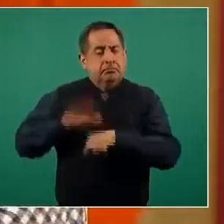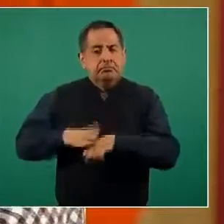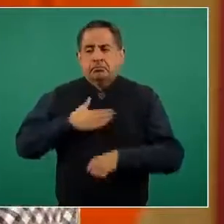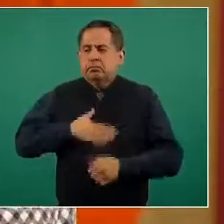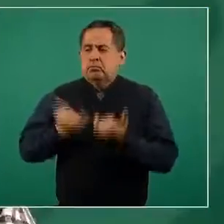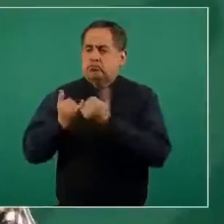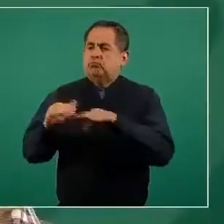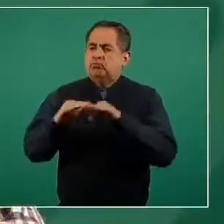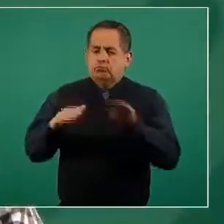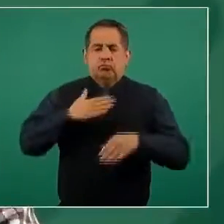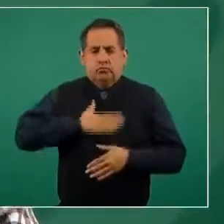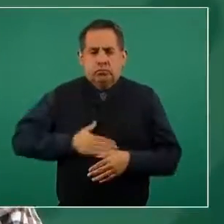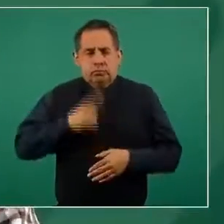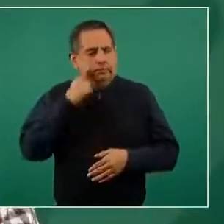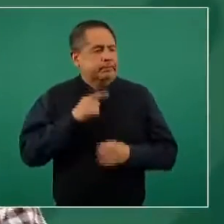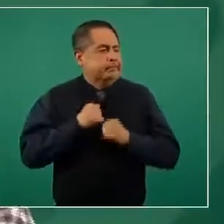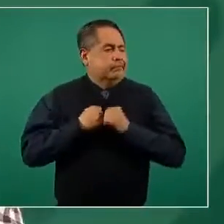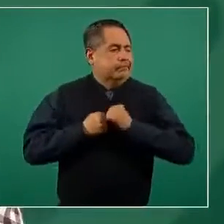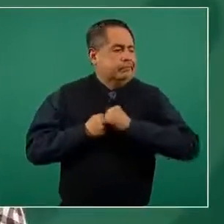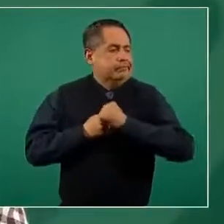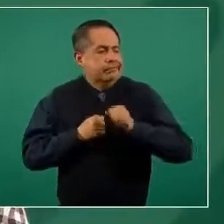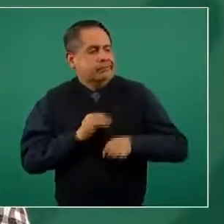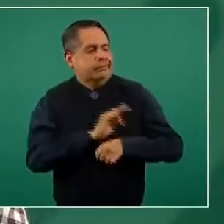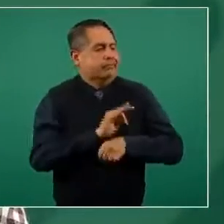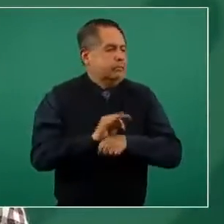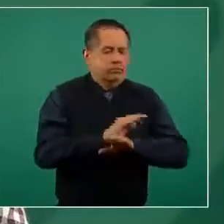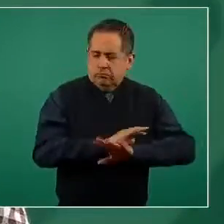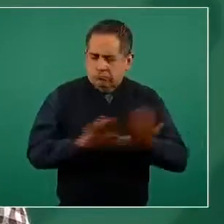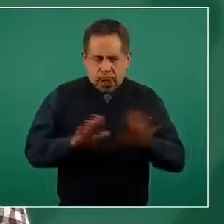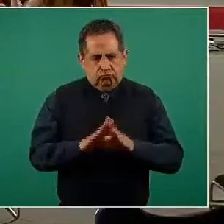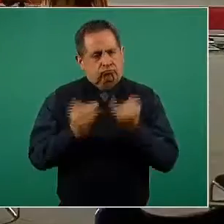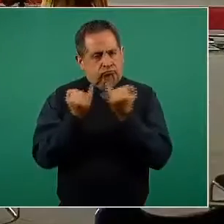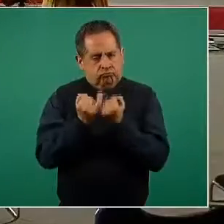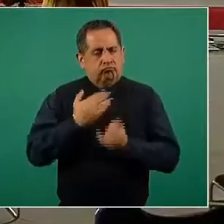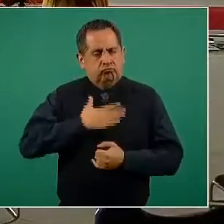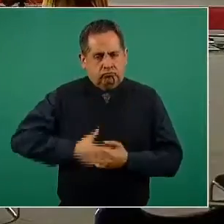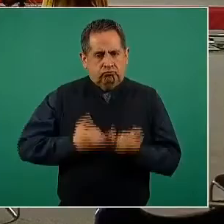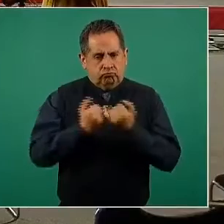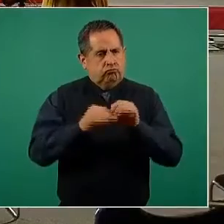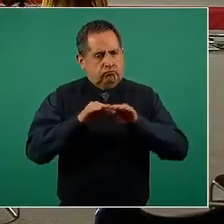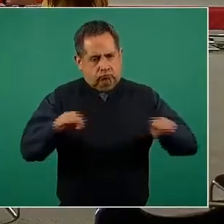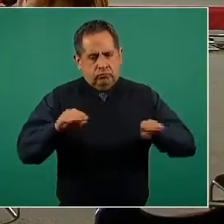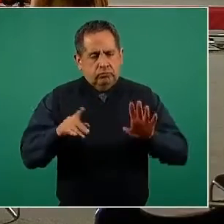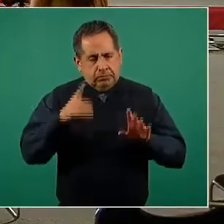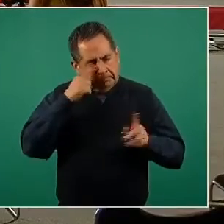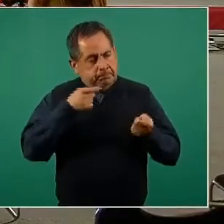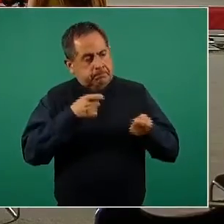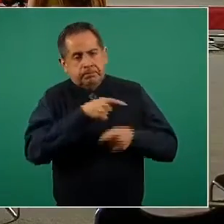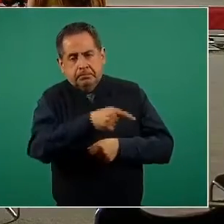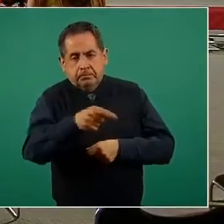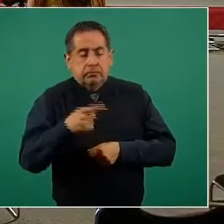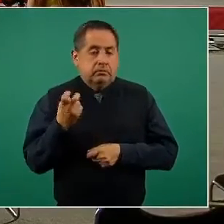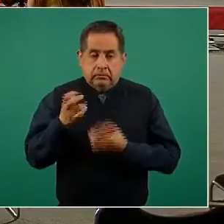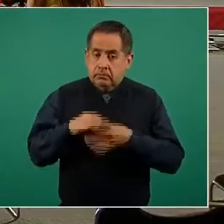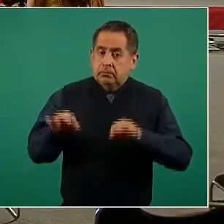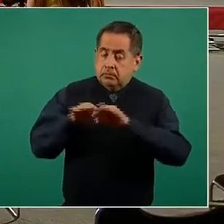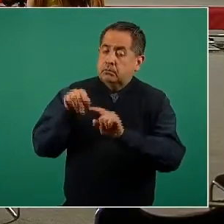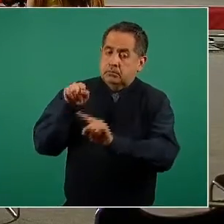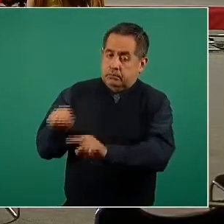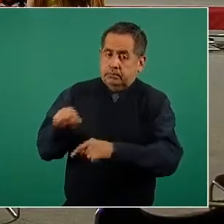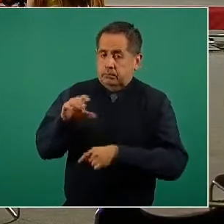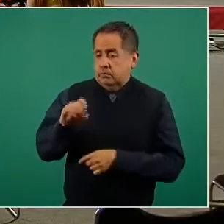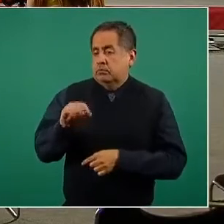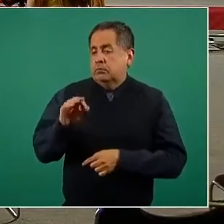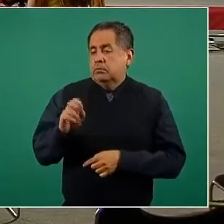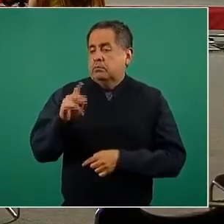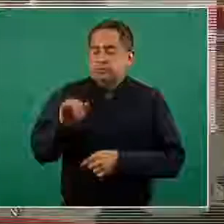hubiera diferencias en el trato que se le da o se le había estado dando a los agentes regulados. Eso es muy, muy importante.